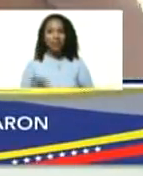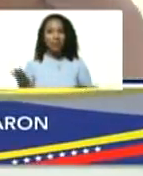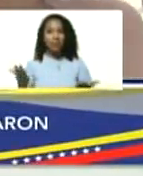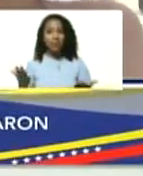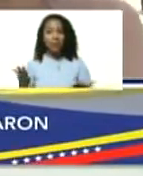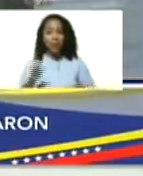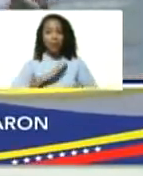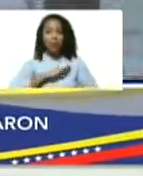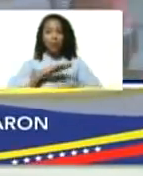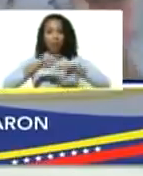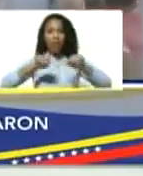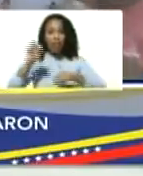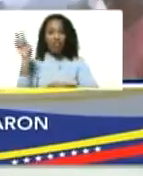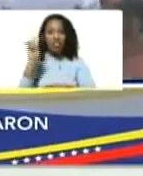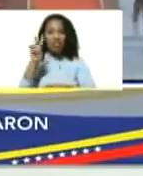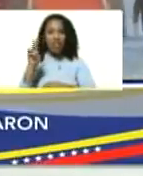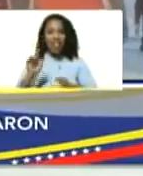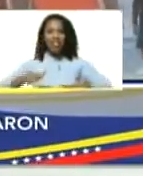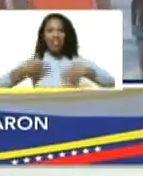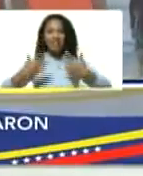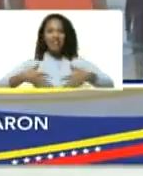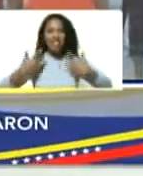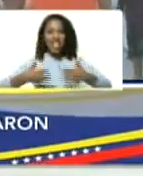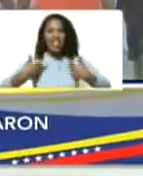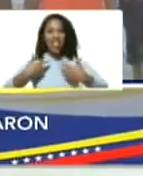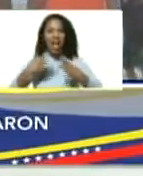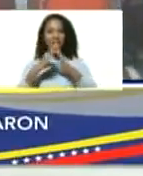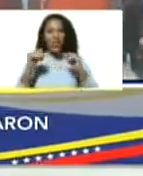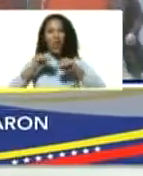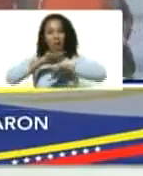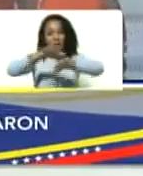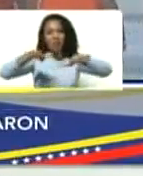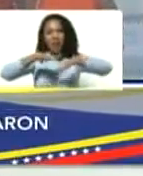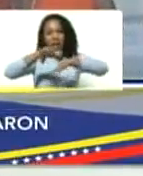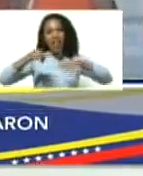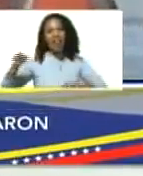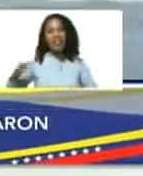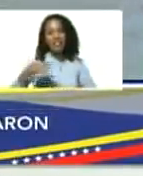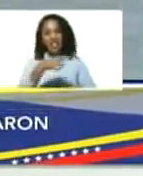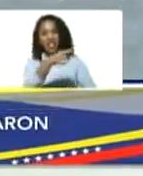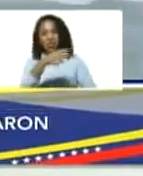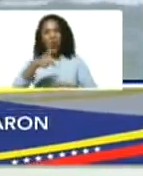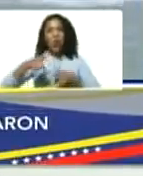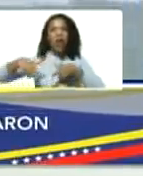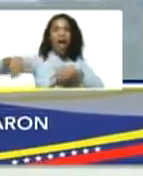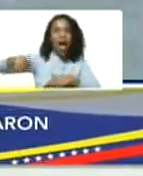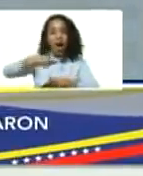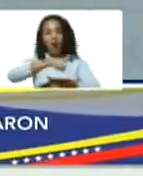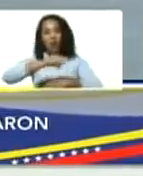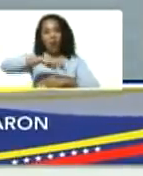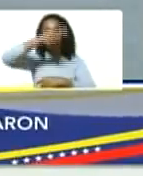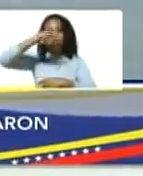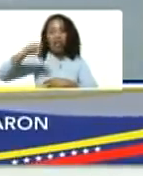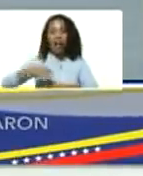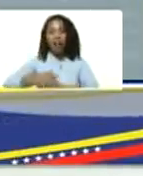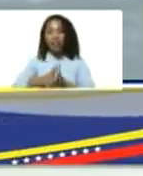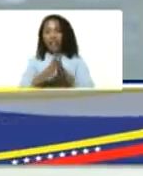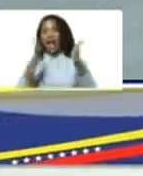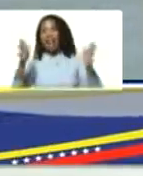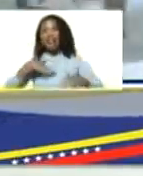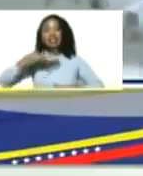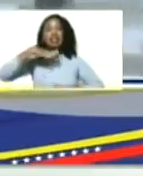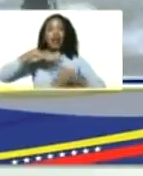en su tierra disfrutando en todas las playas ríos balnearios montañas gran sabana